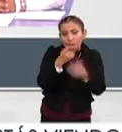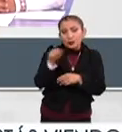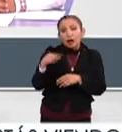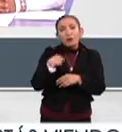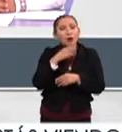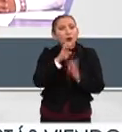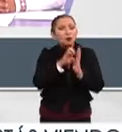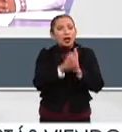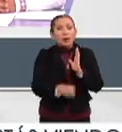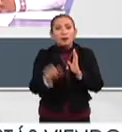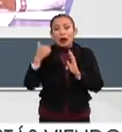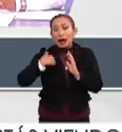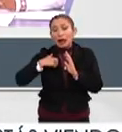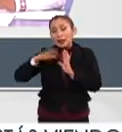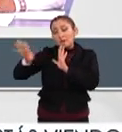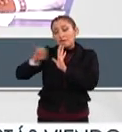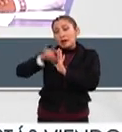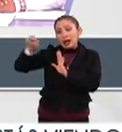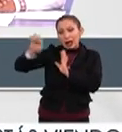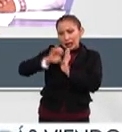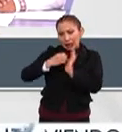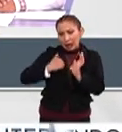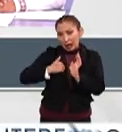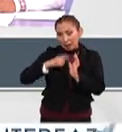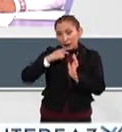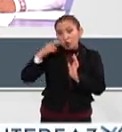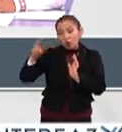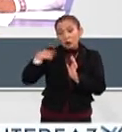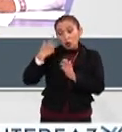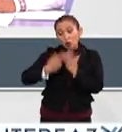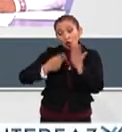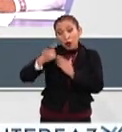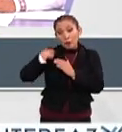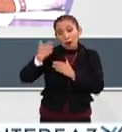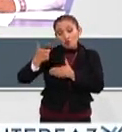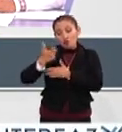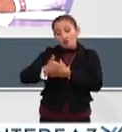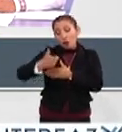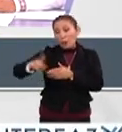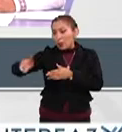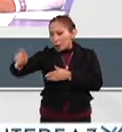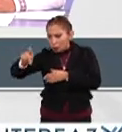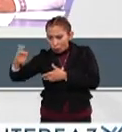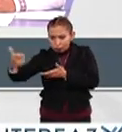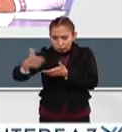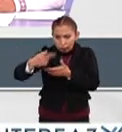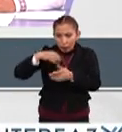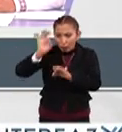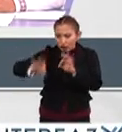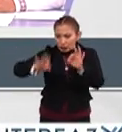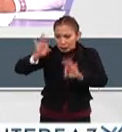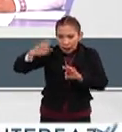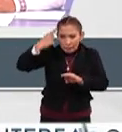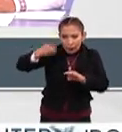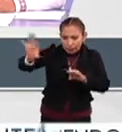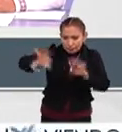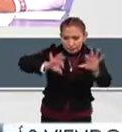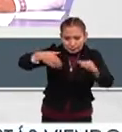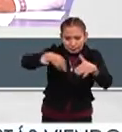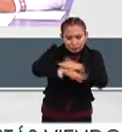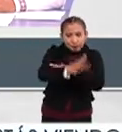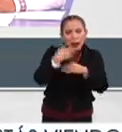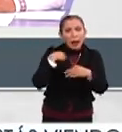lo que hacen los canadienses en el país? Bueno, pues los canadienses, por ejemplo, aplican una política de cuotas por pueblo originario, o sea, porcentajes de acceso para